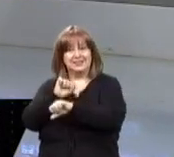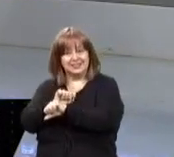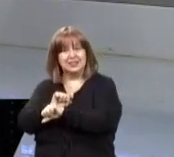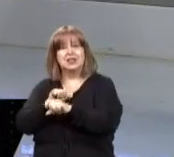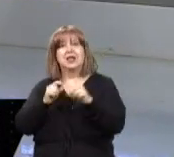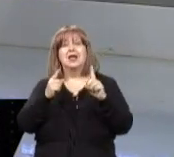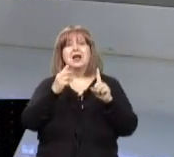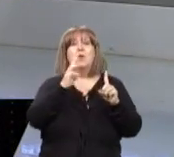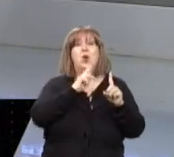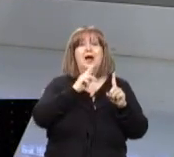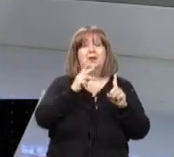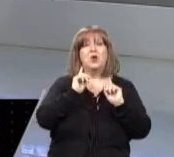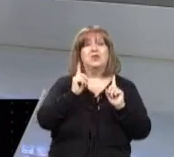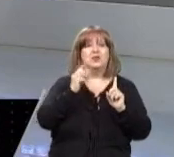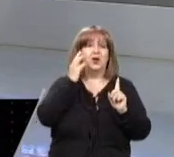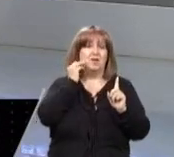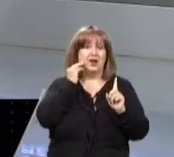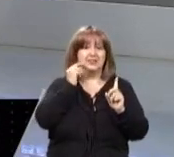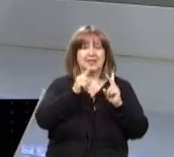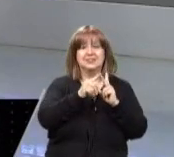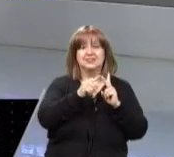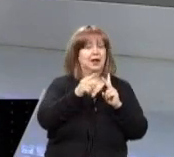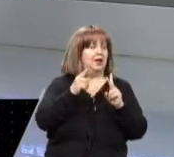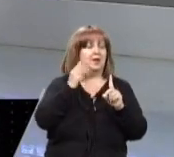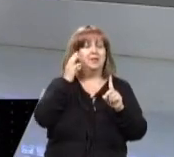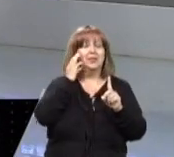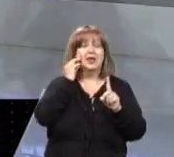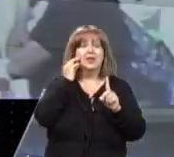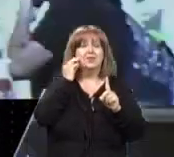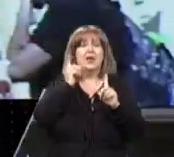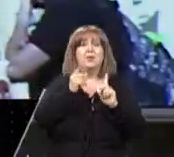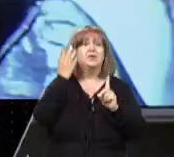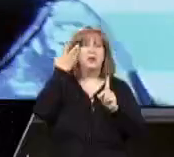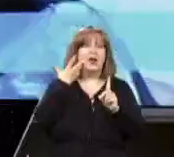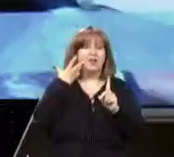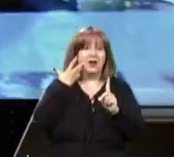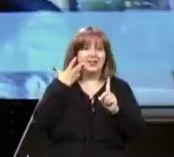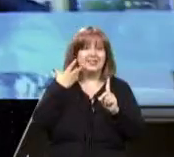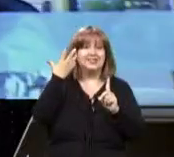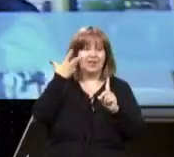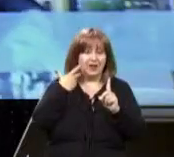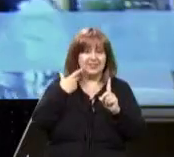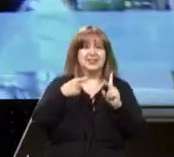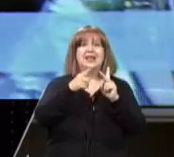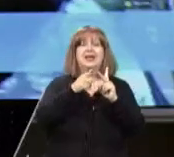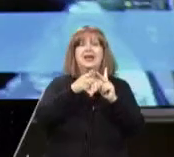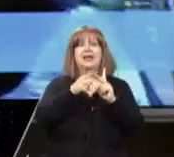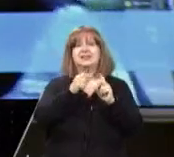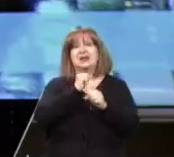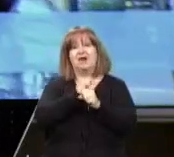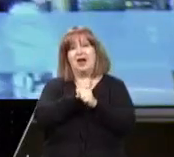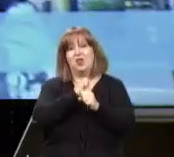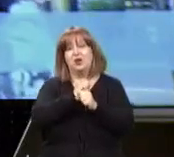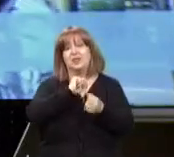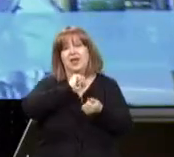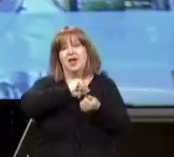él trabajaba como encuadernador. Y allá lo secuestran. Lo secuestran, ellos se van a Buenos Aires y allá lo secuestran. Y lo llevan, en